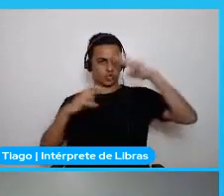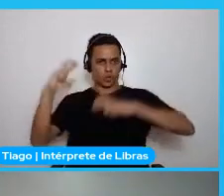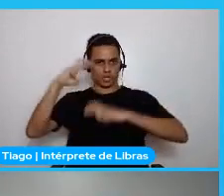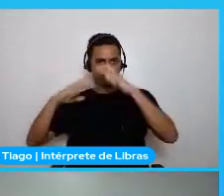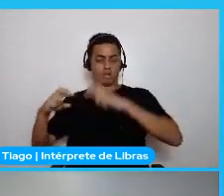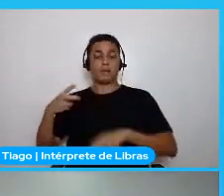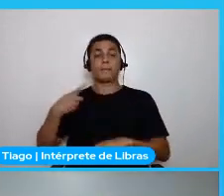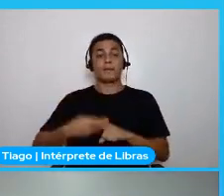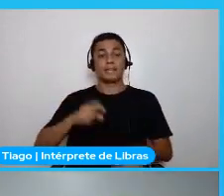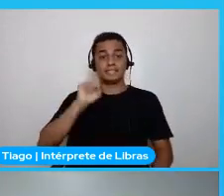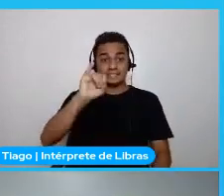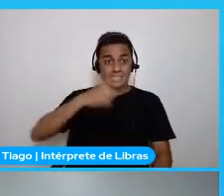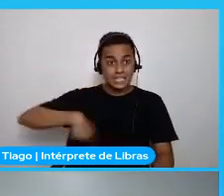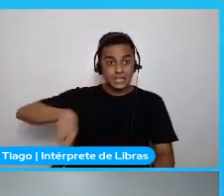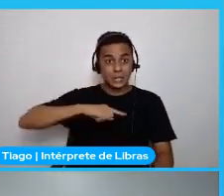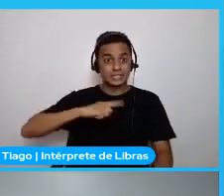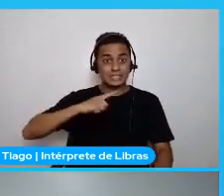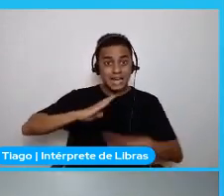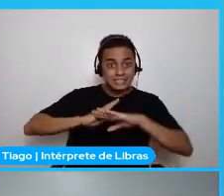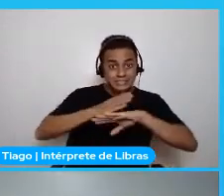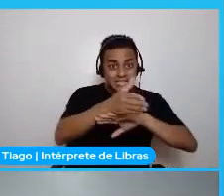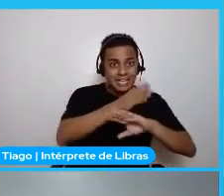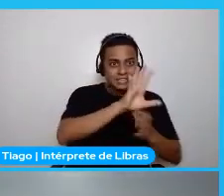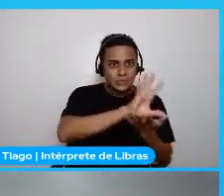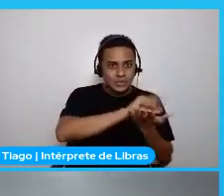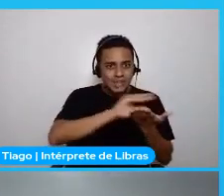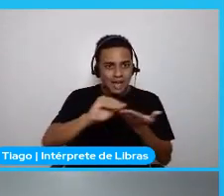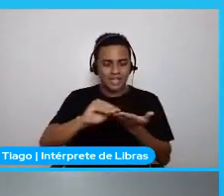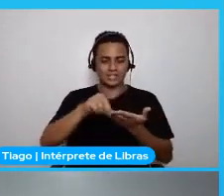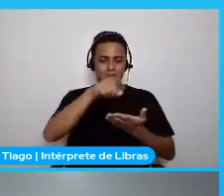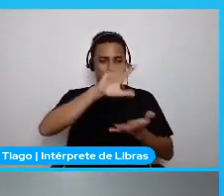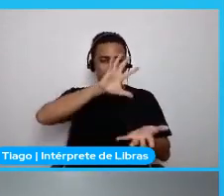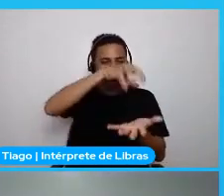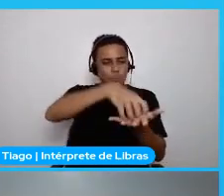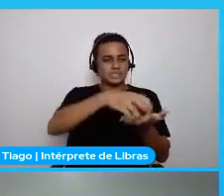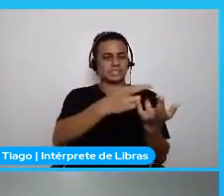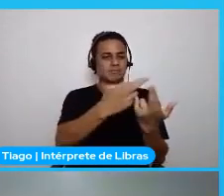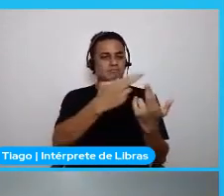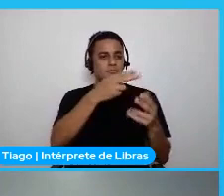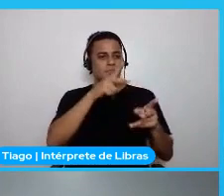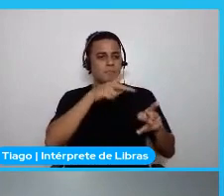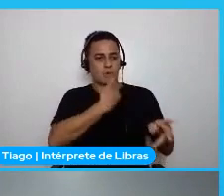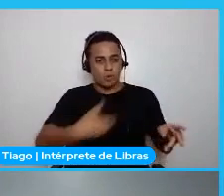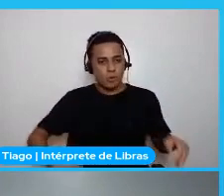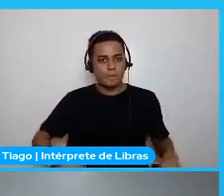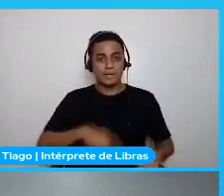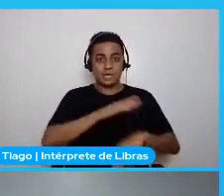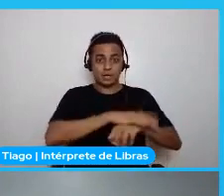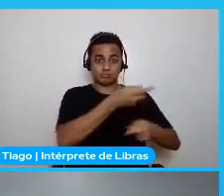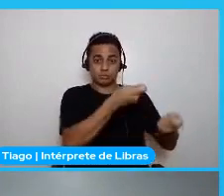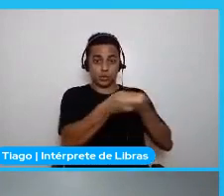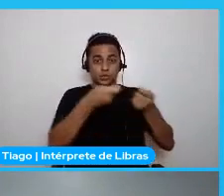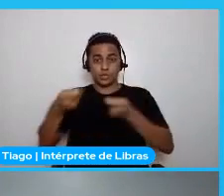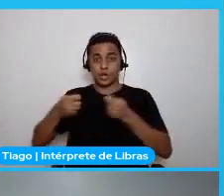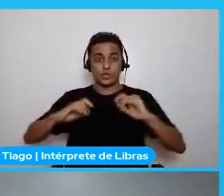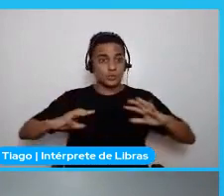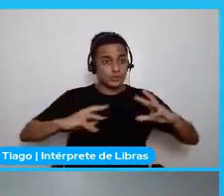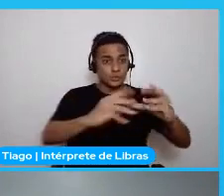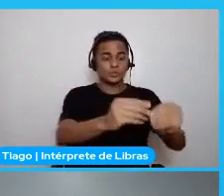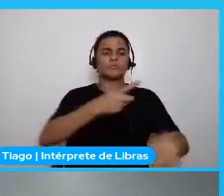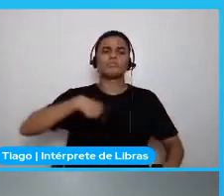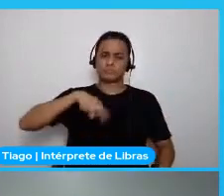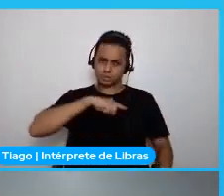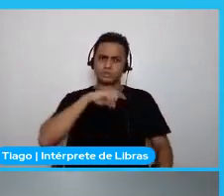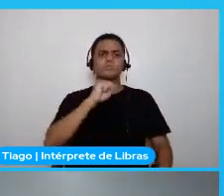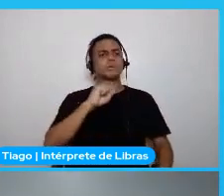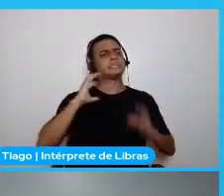datos de las instituciones públicas que rigen nuestra vida dentro de nuestros países, nosotros podemos hacer auditoría